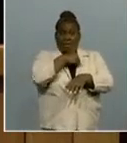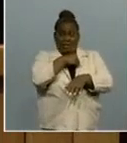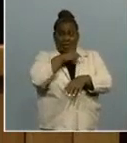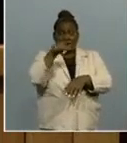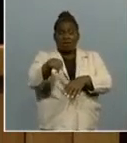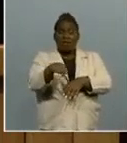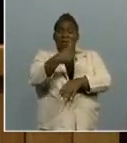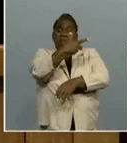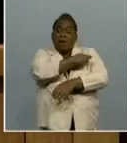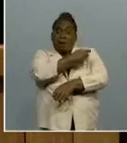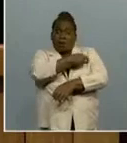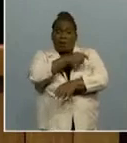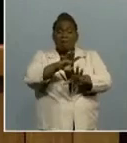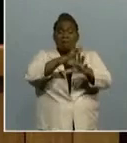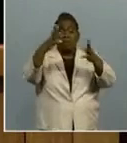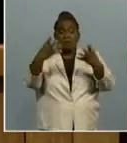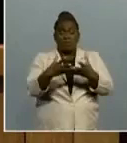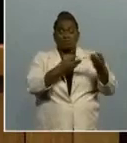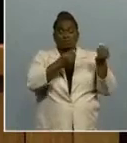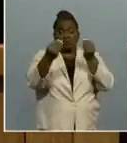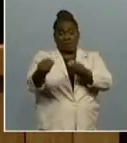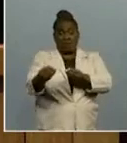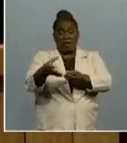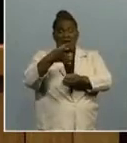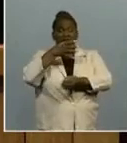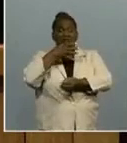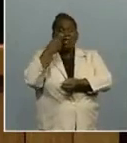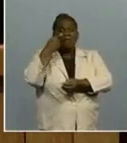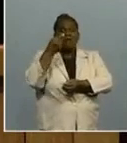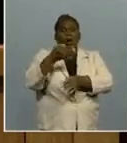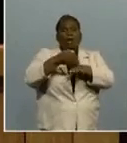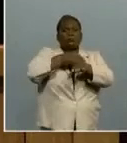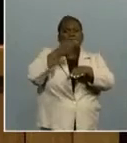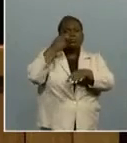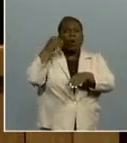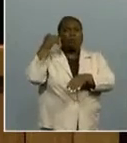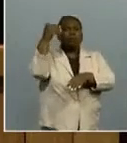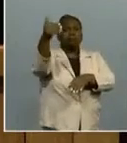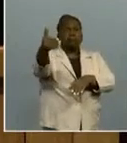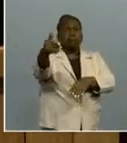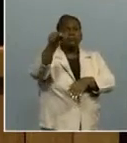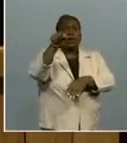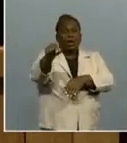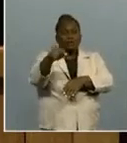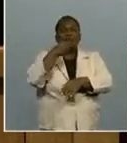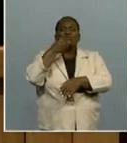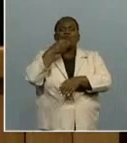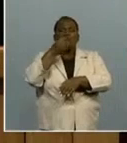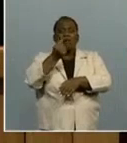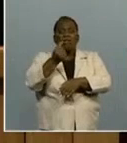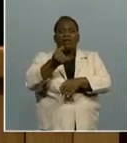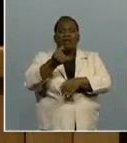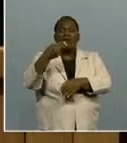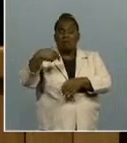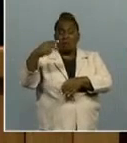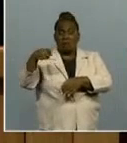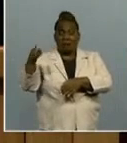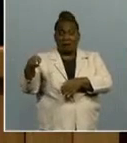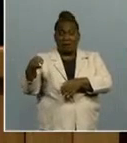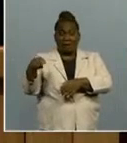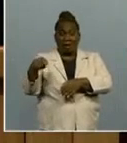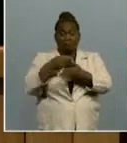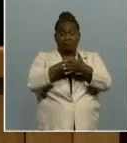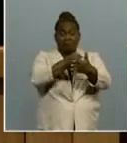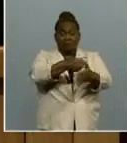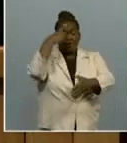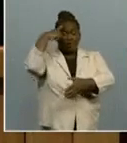y el mundo el que vio antes y vio más lejos hasta donde puede la humanidad impulsar sus sueños es